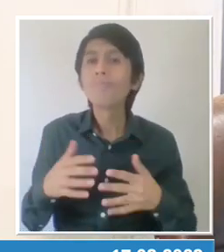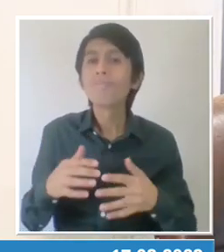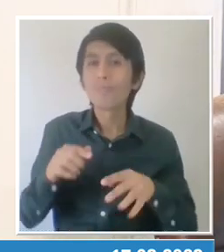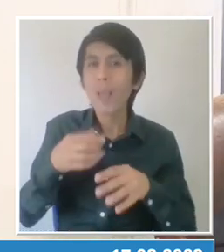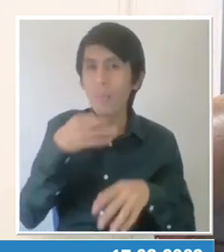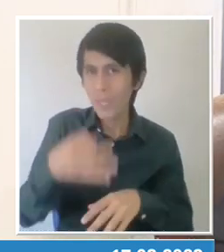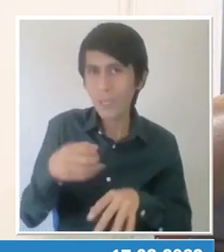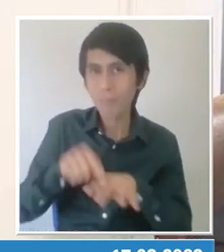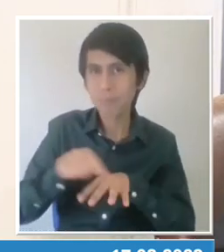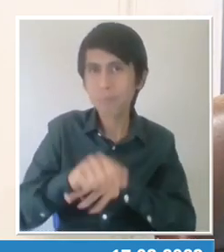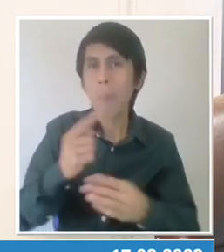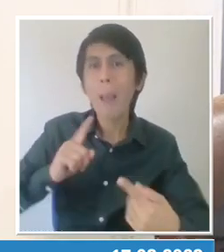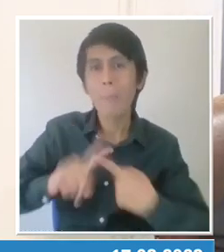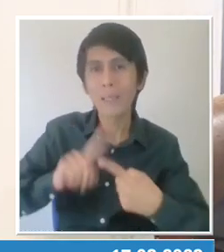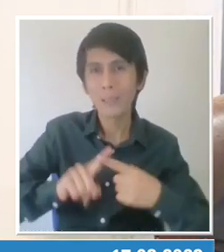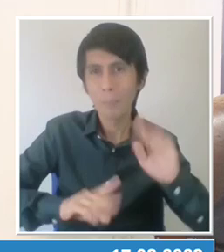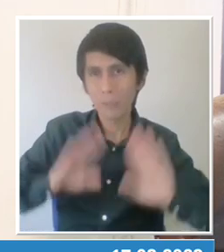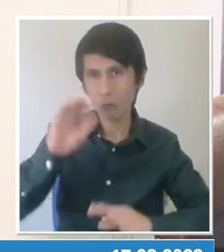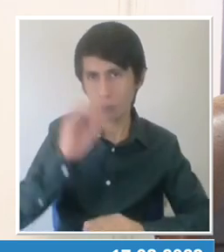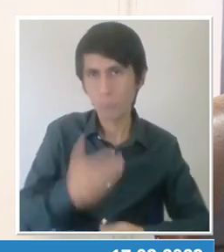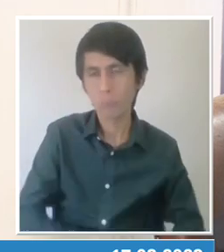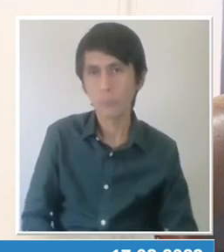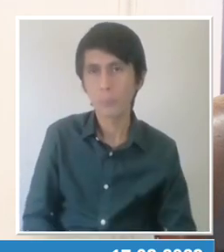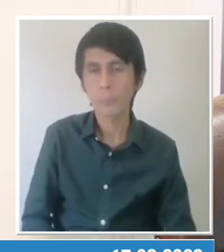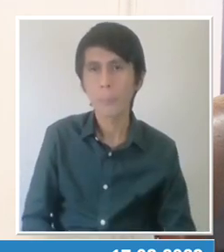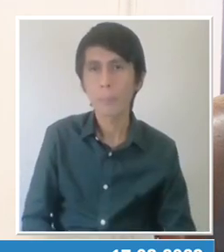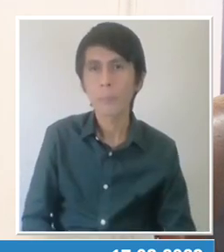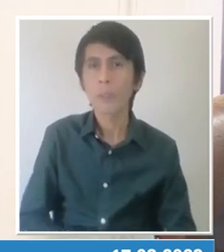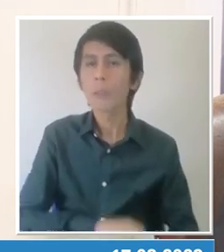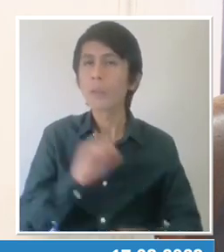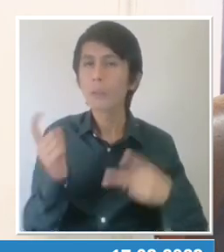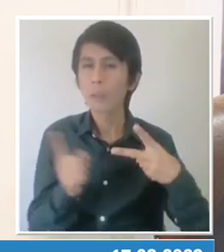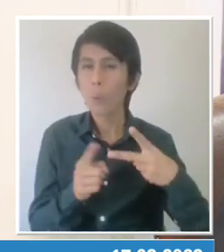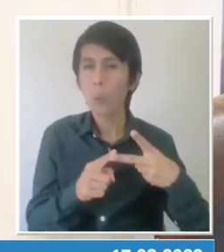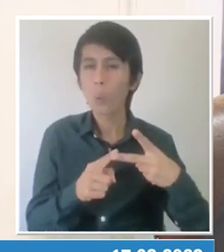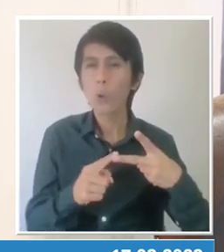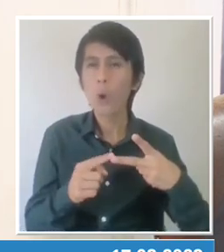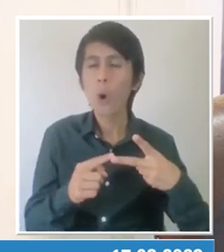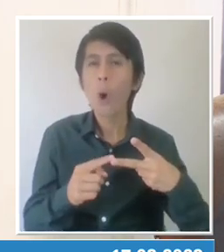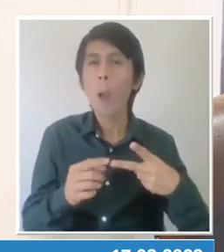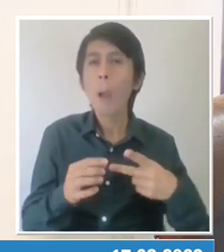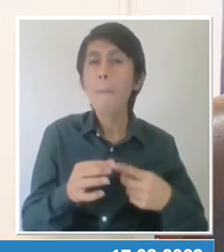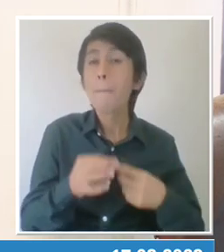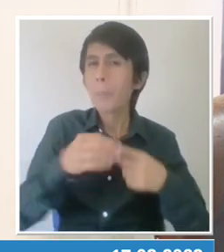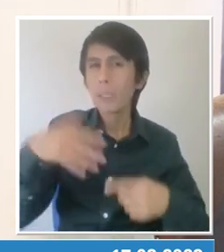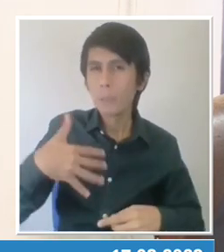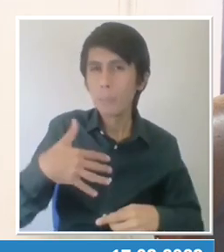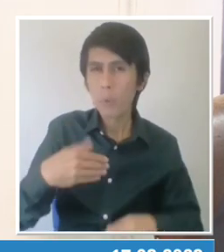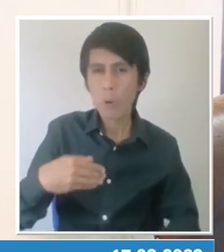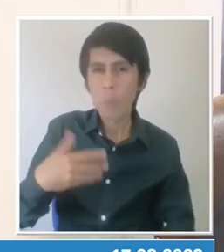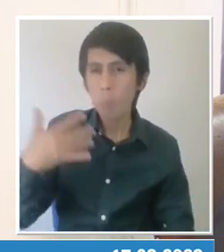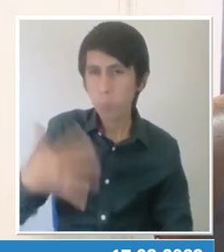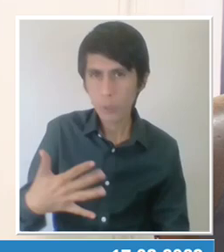Un segundo principio que es muy importante es el del Estado social.